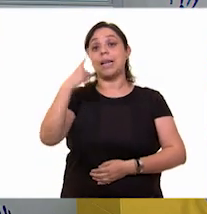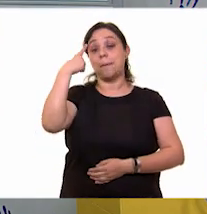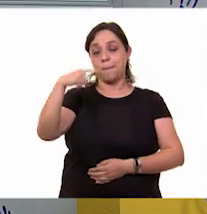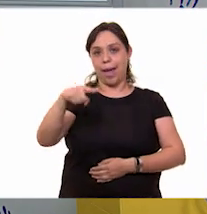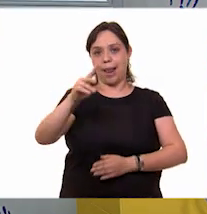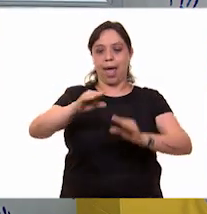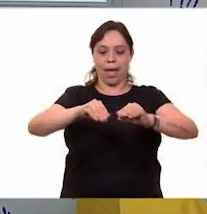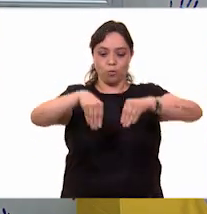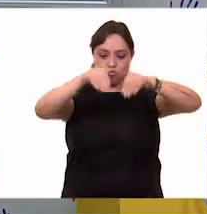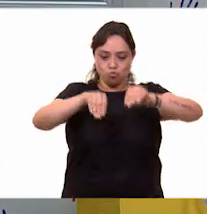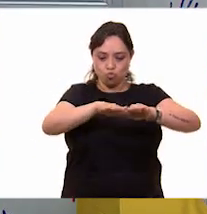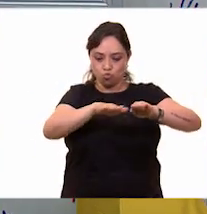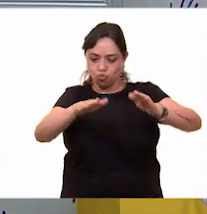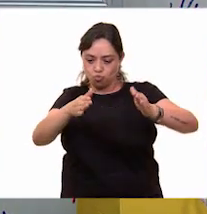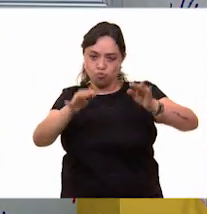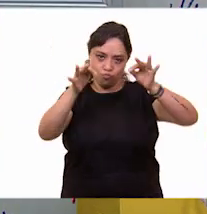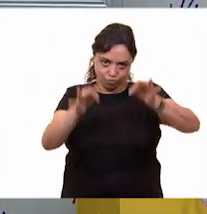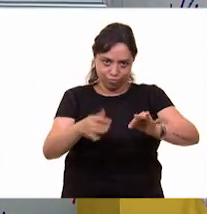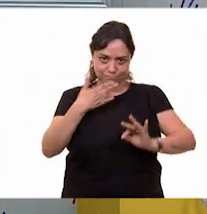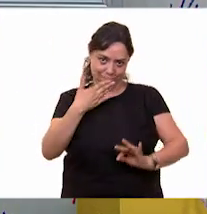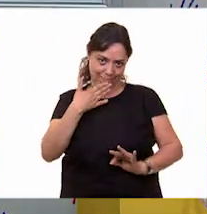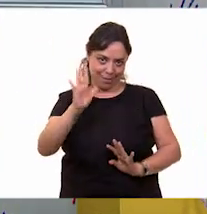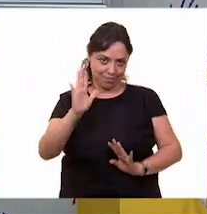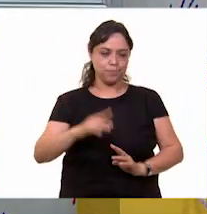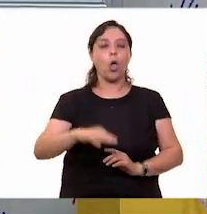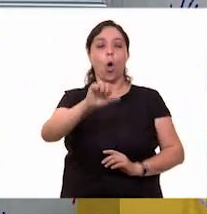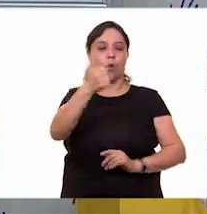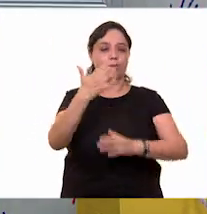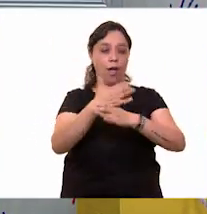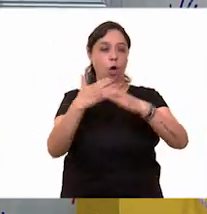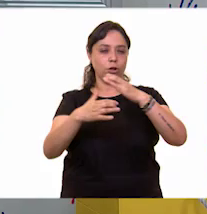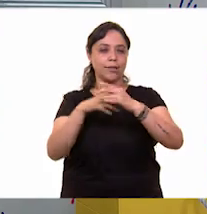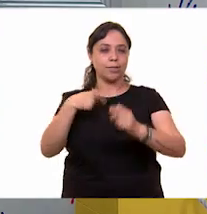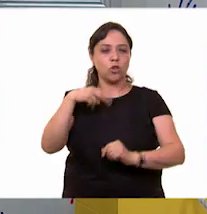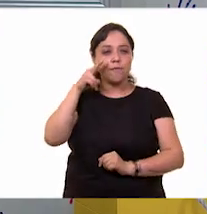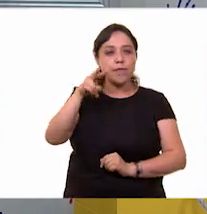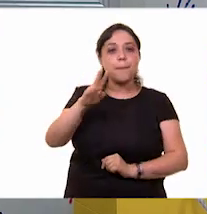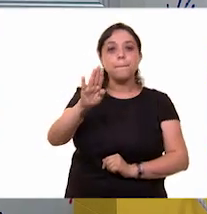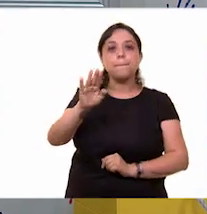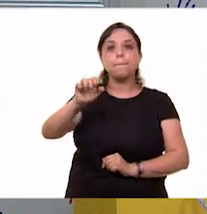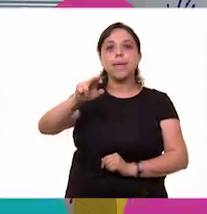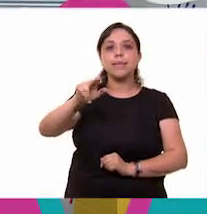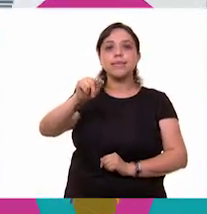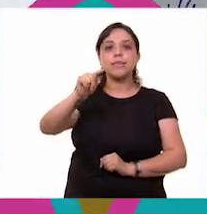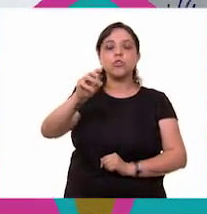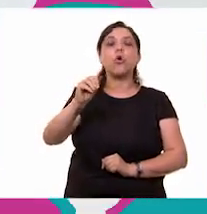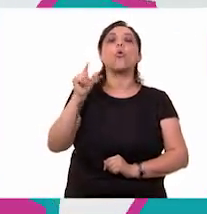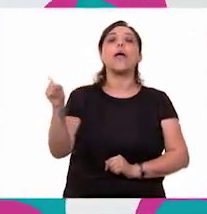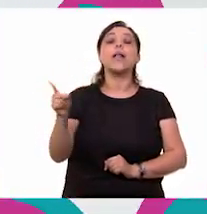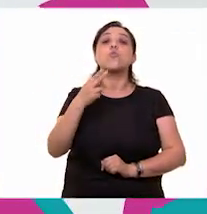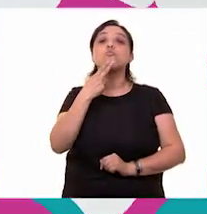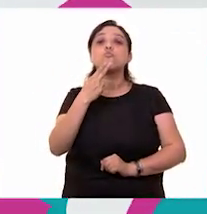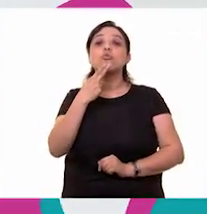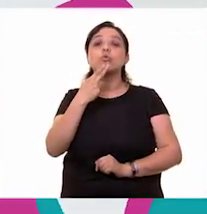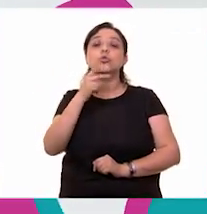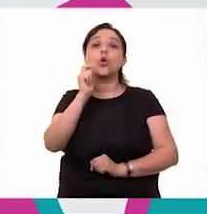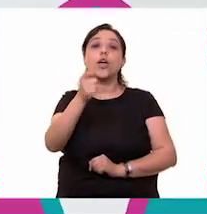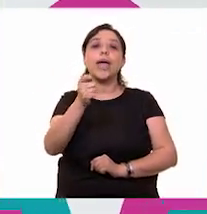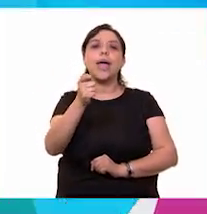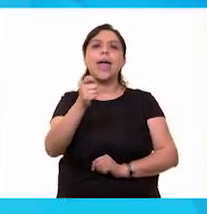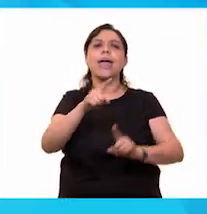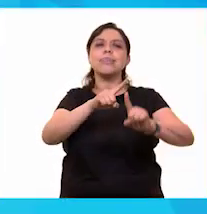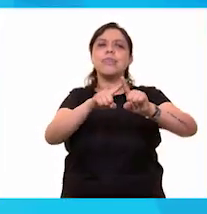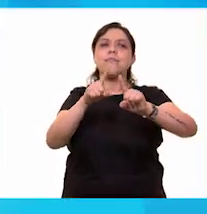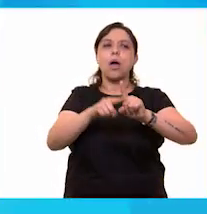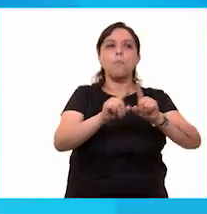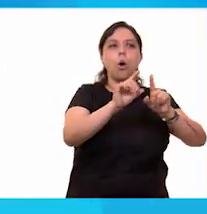las características adecuadas. Otra cosa que observé del mantel de Benito, que él utilizó patrones. ¿Ustedes recuerdan